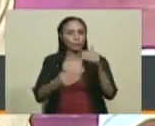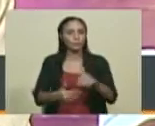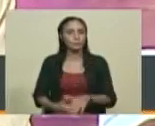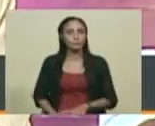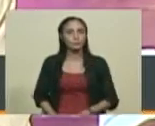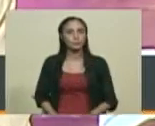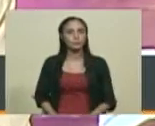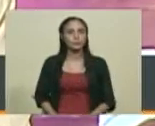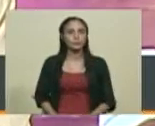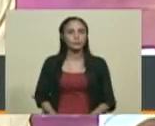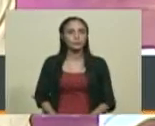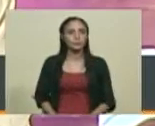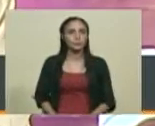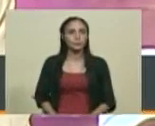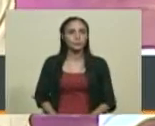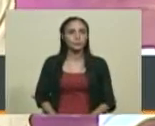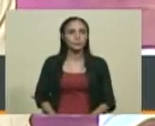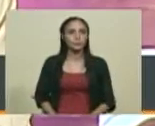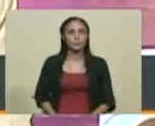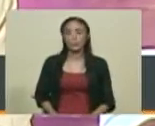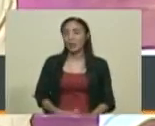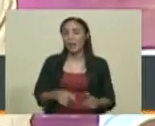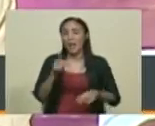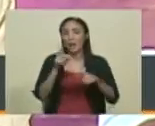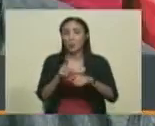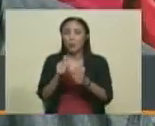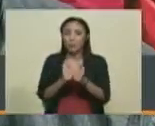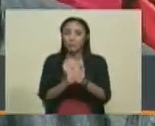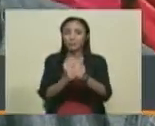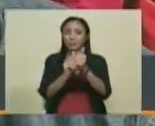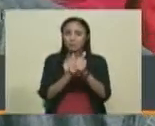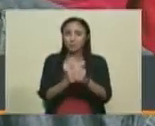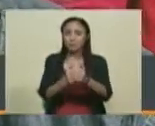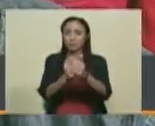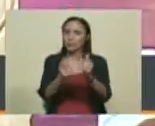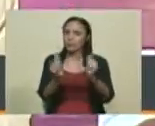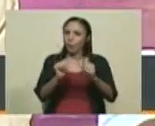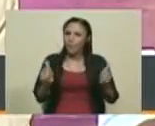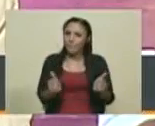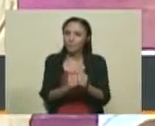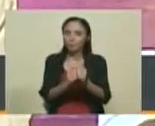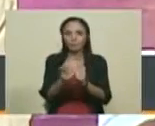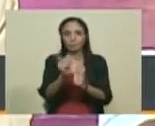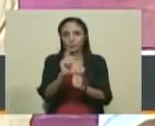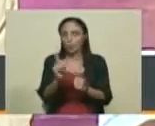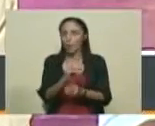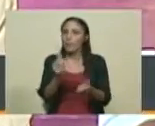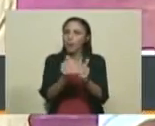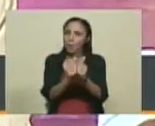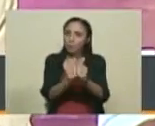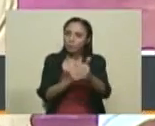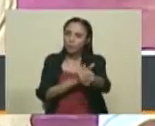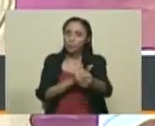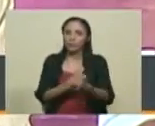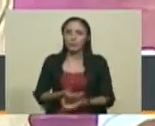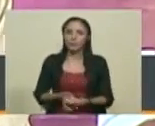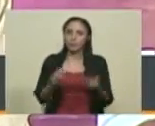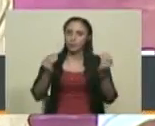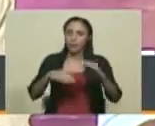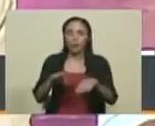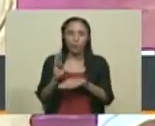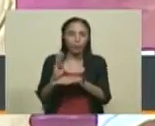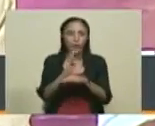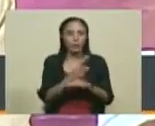rompiendo la dependencia, compañero, y haciendo más con menos, y